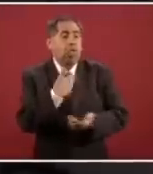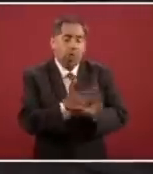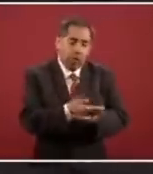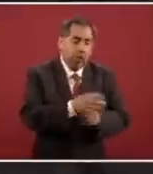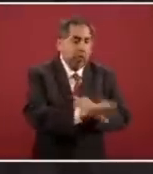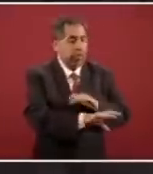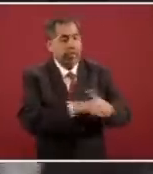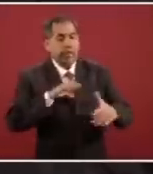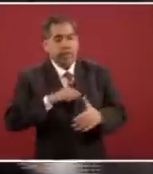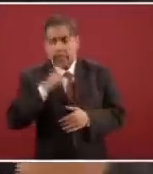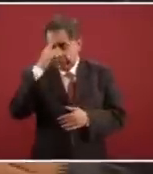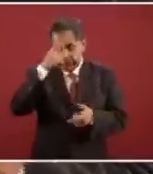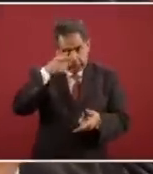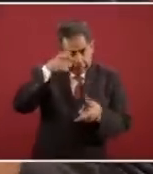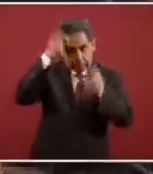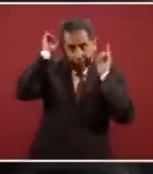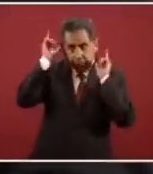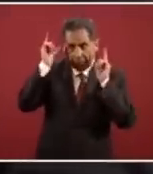que lo vuelve loco el dinero,